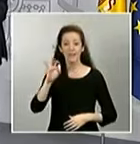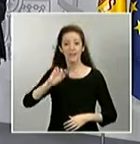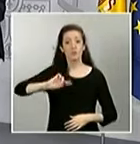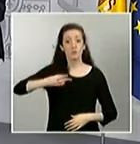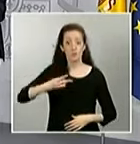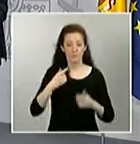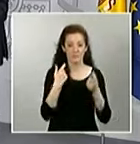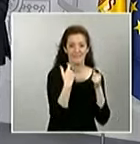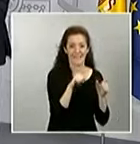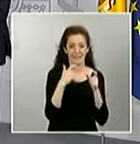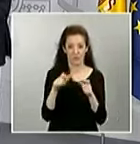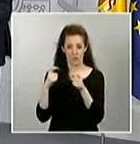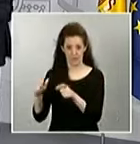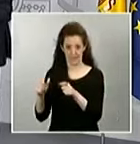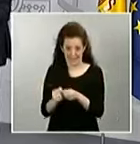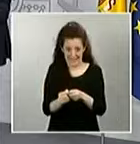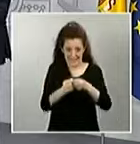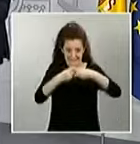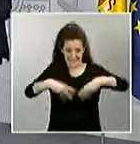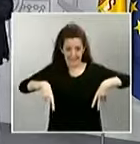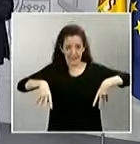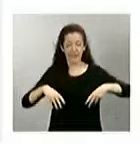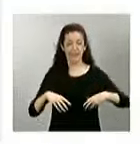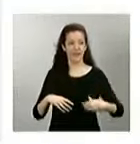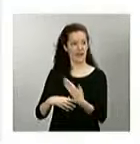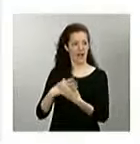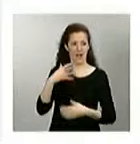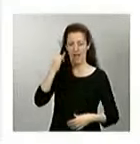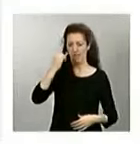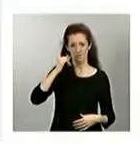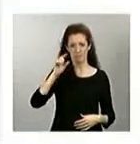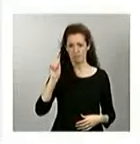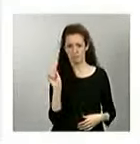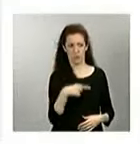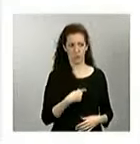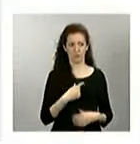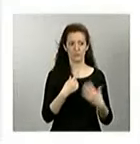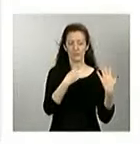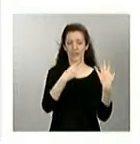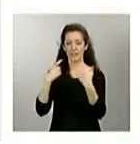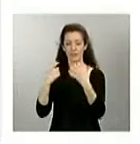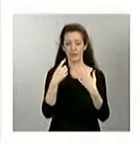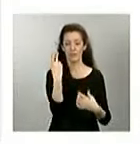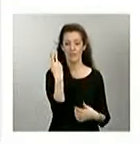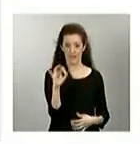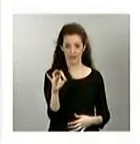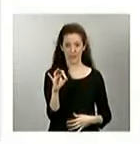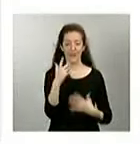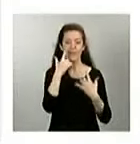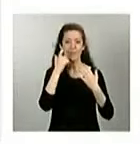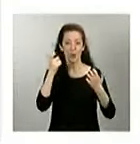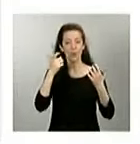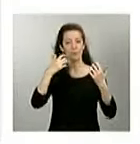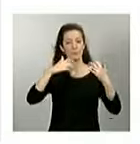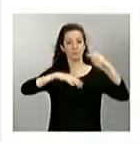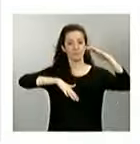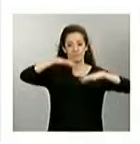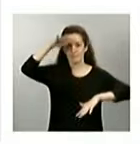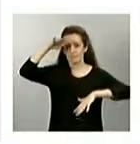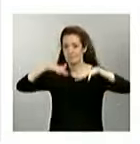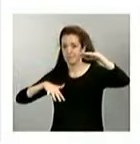dígitos de la CENAE aquí aparecen todos los 620 vemos una gran heterogeneidad es decir hay un conjunto de sectores